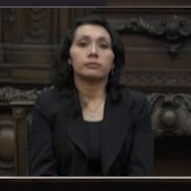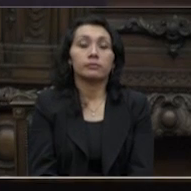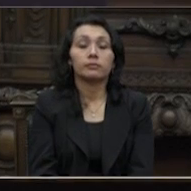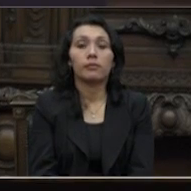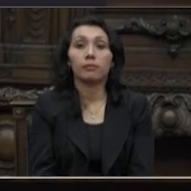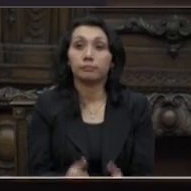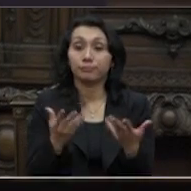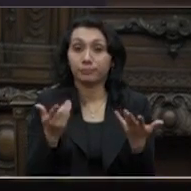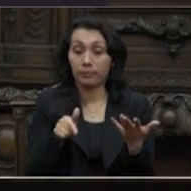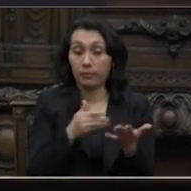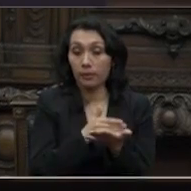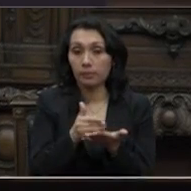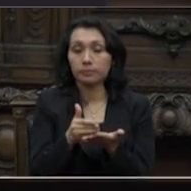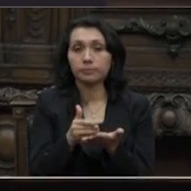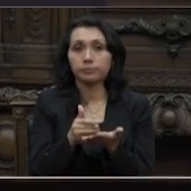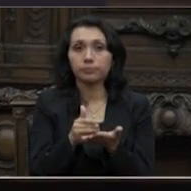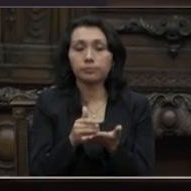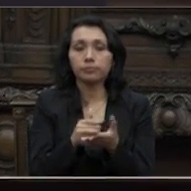Por lo tanto,